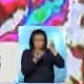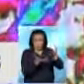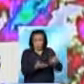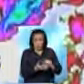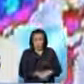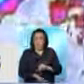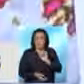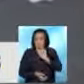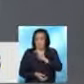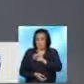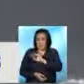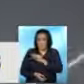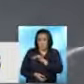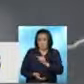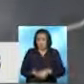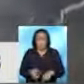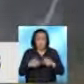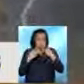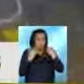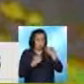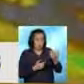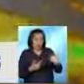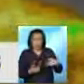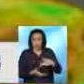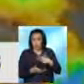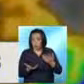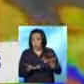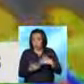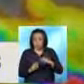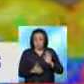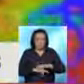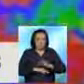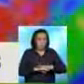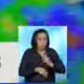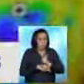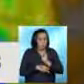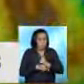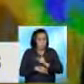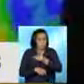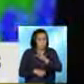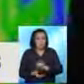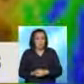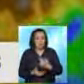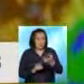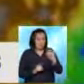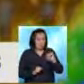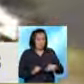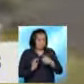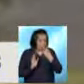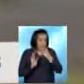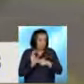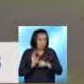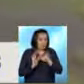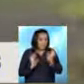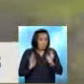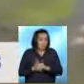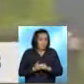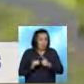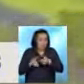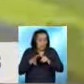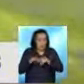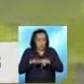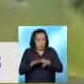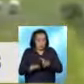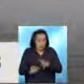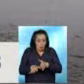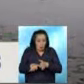conocer Senami Loreto refiere de que nos encontramos en alerta roja y se viene mostrando pequeños indicios del desborde del